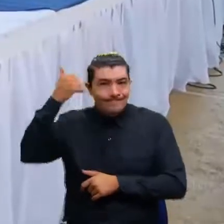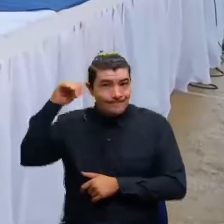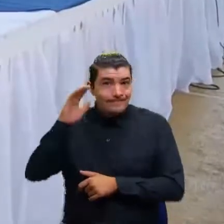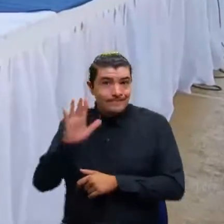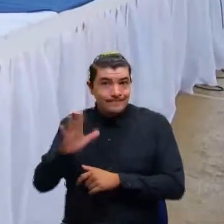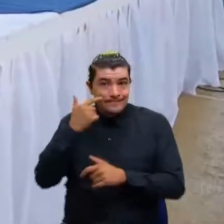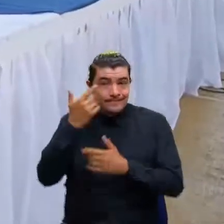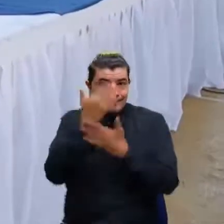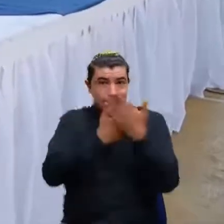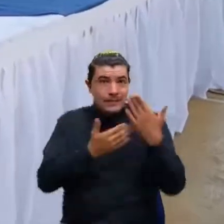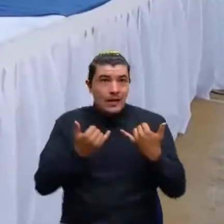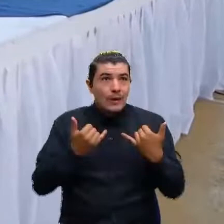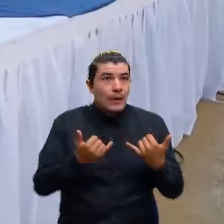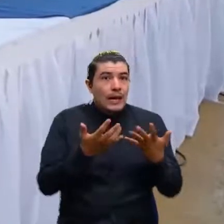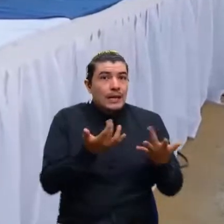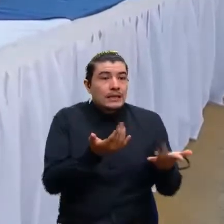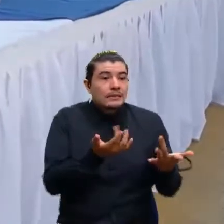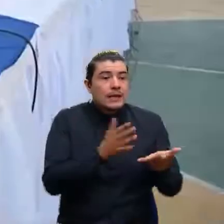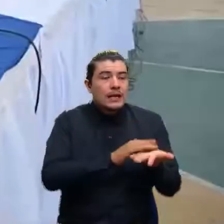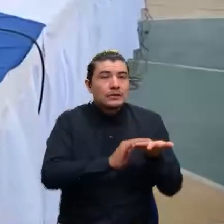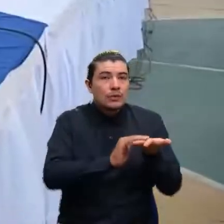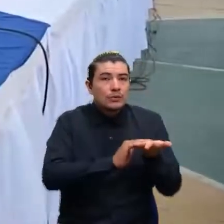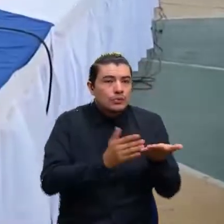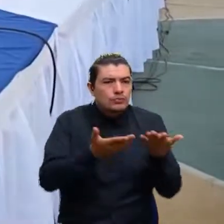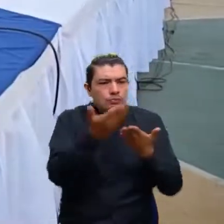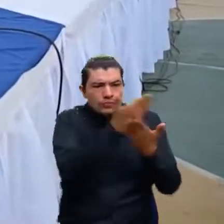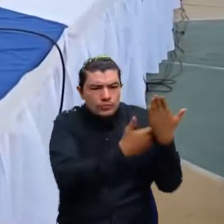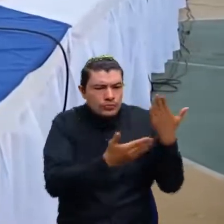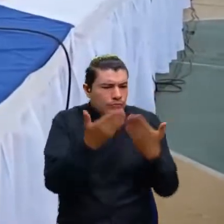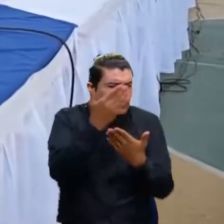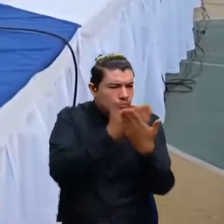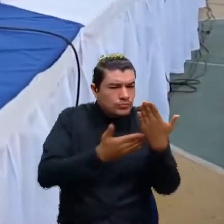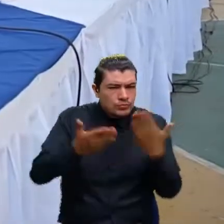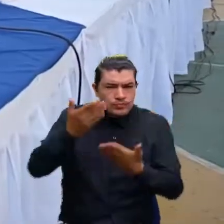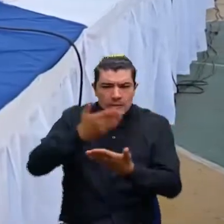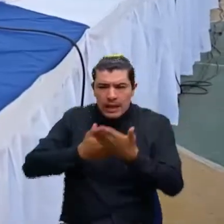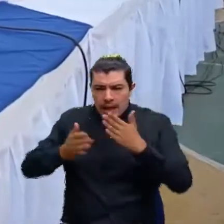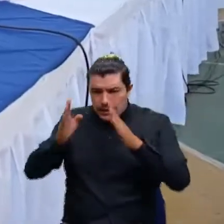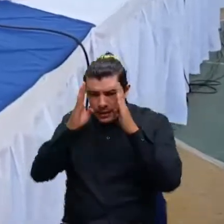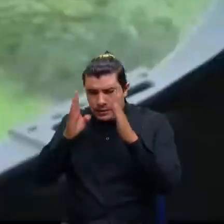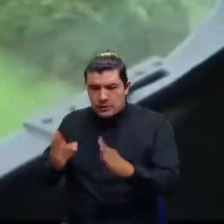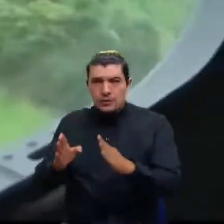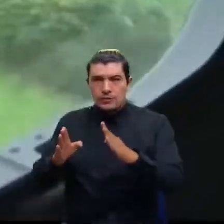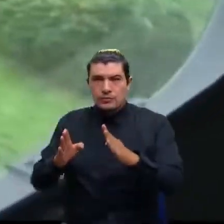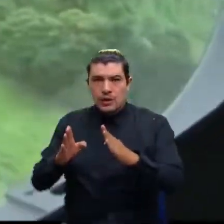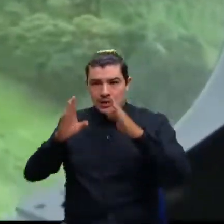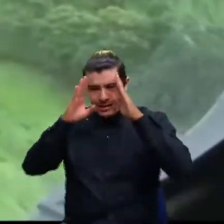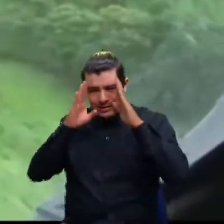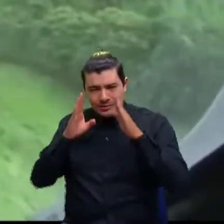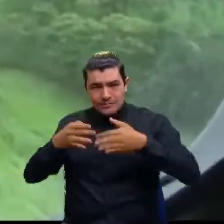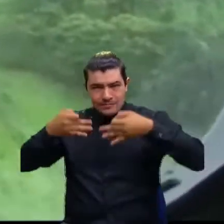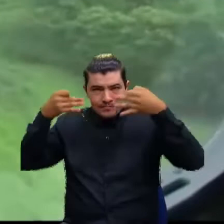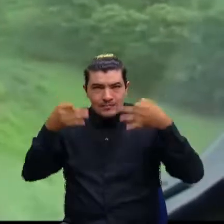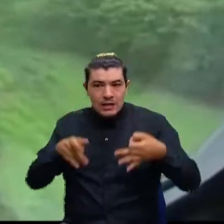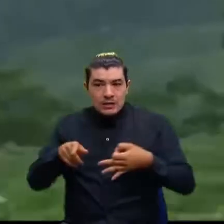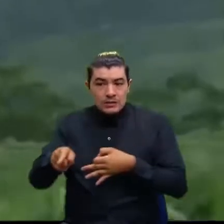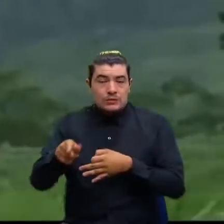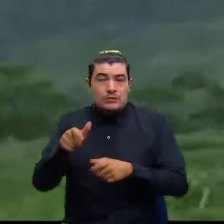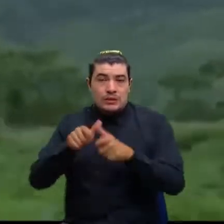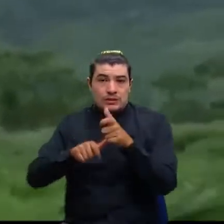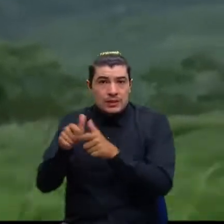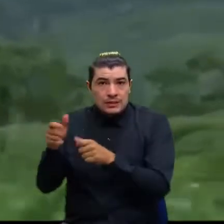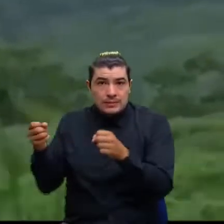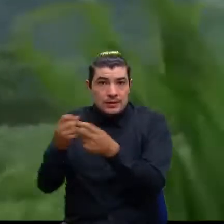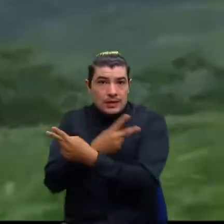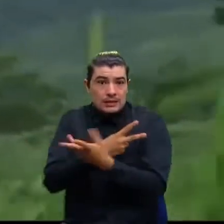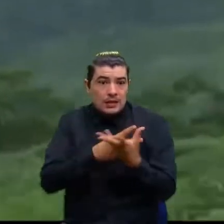la crisis para buscar una hoja de ruta de atención temprana ante los constantes hechos de violencia en los que se han visto la fuerza pública